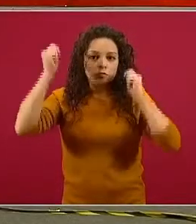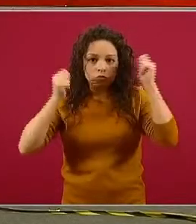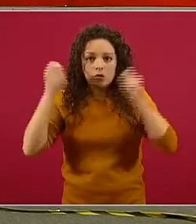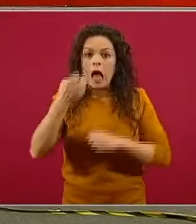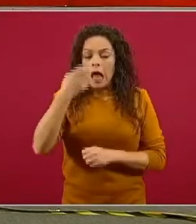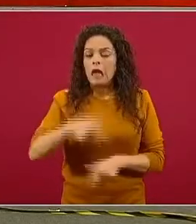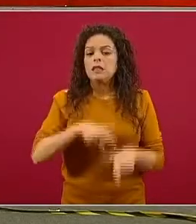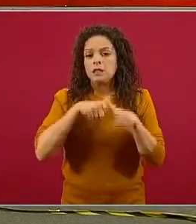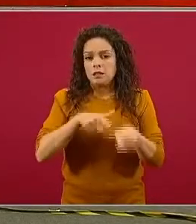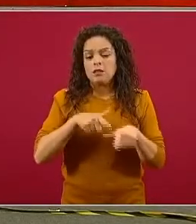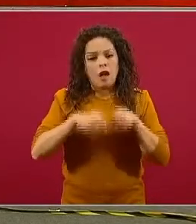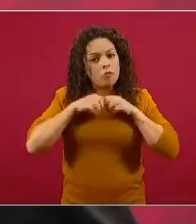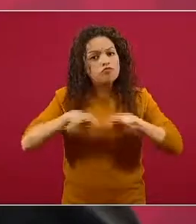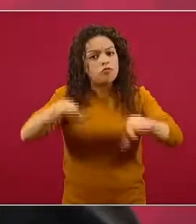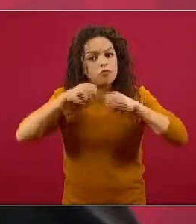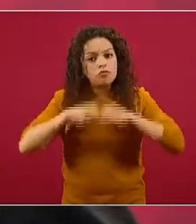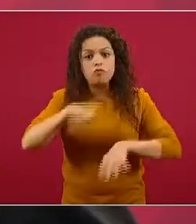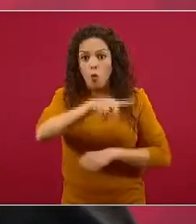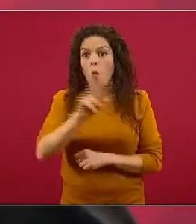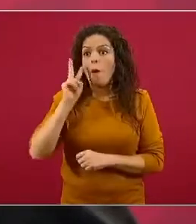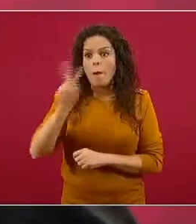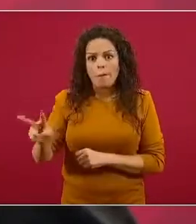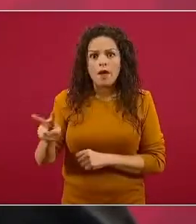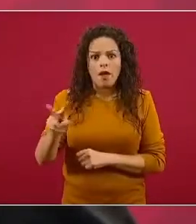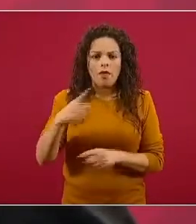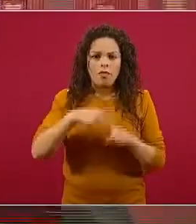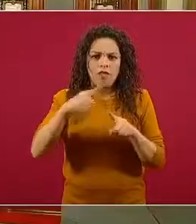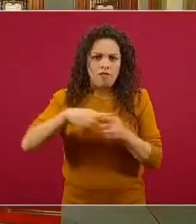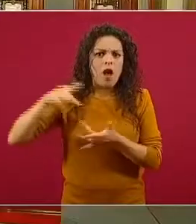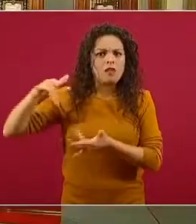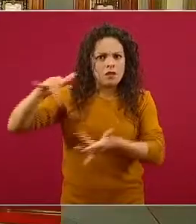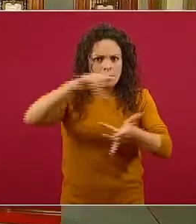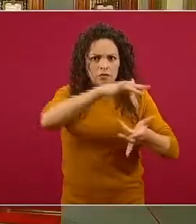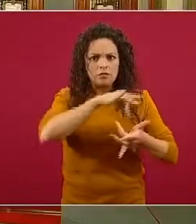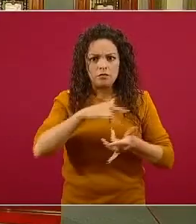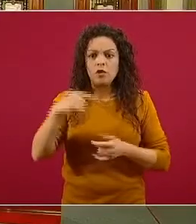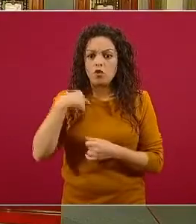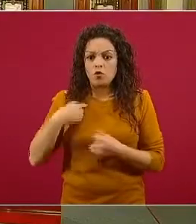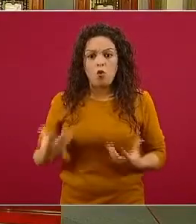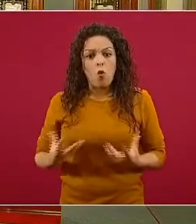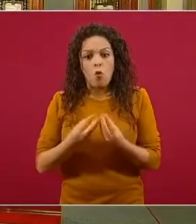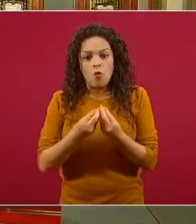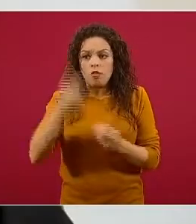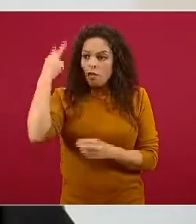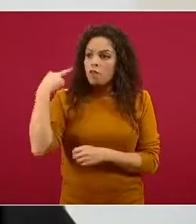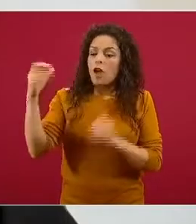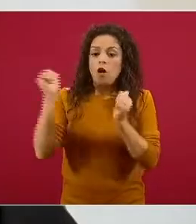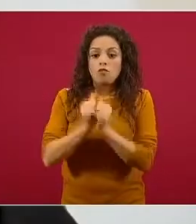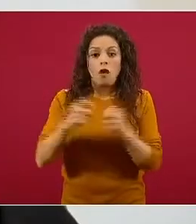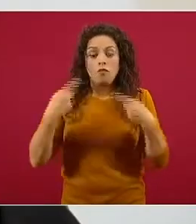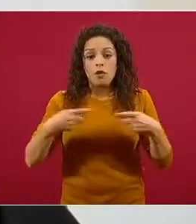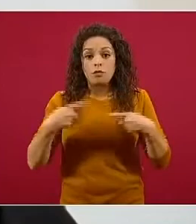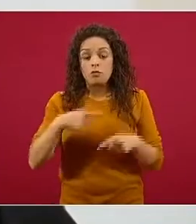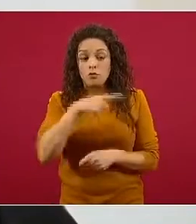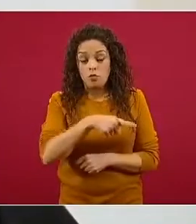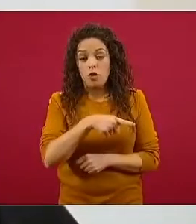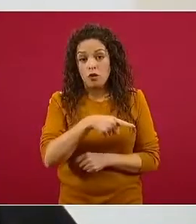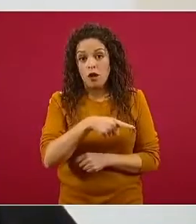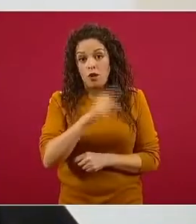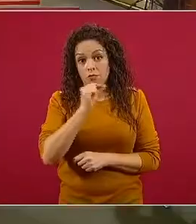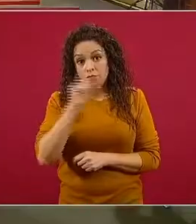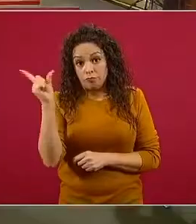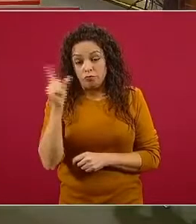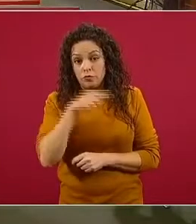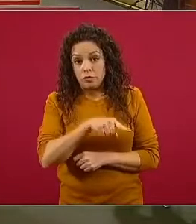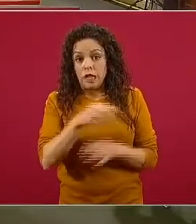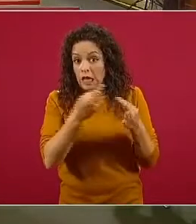relaciones públicas, ustedes lo han visto en las redes, he estado viajando con personas claves que tienen que ver en la gran decisión que